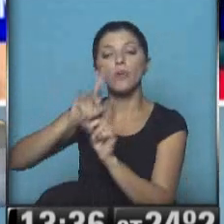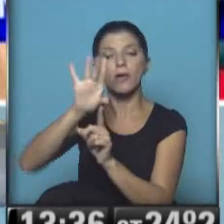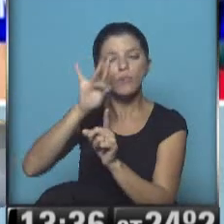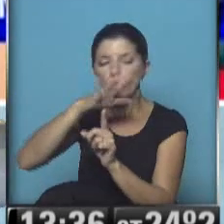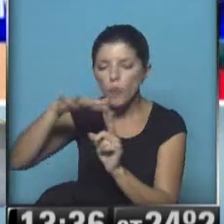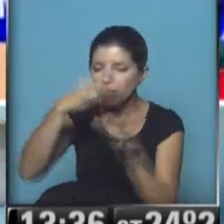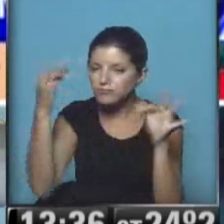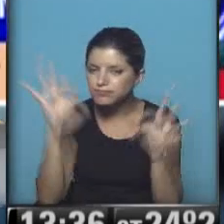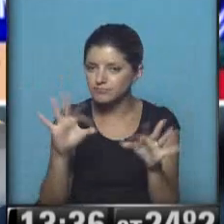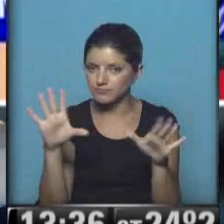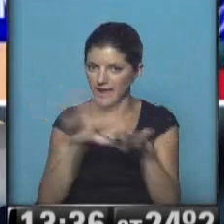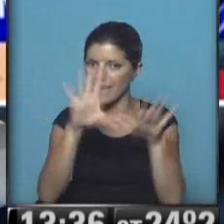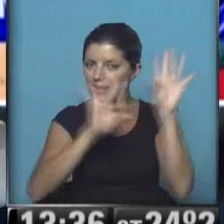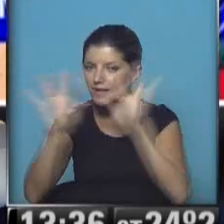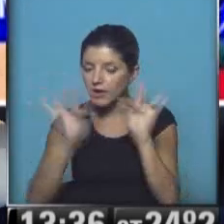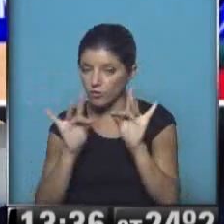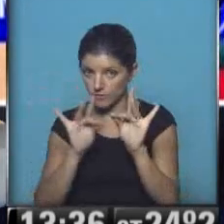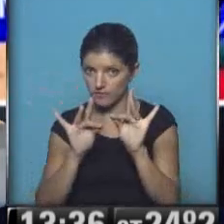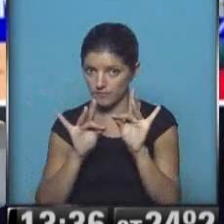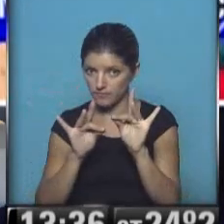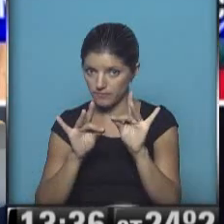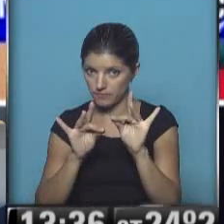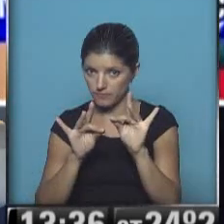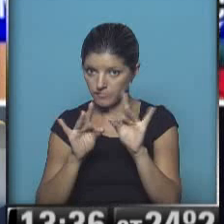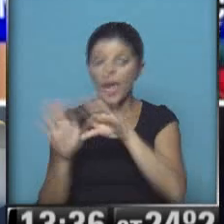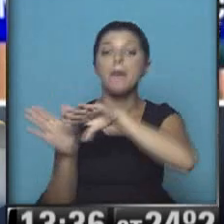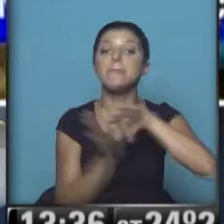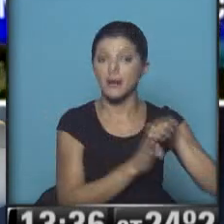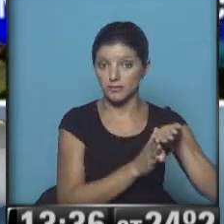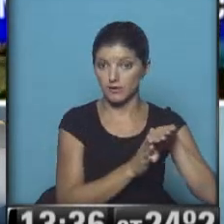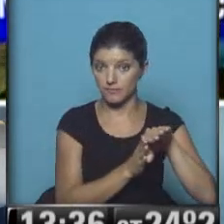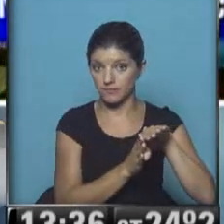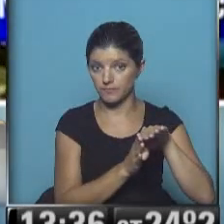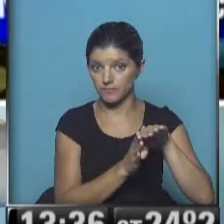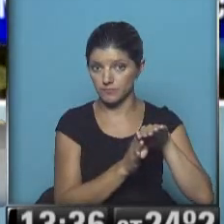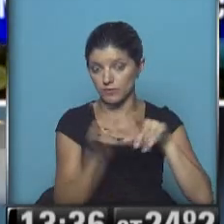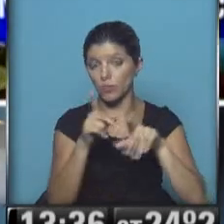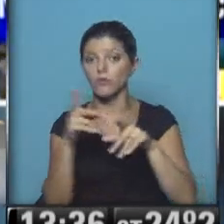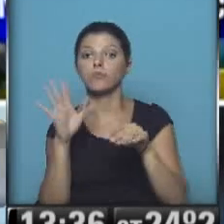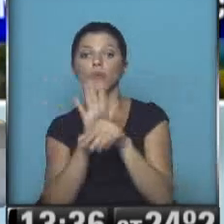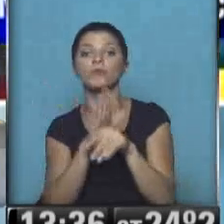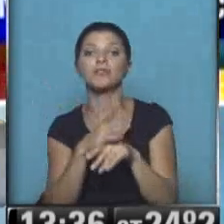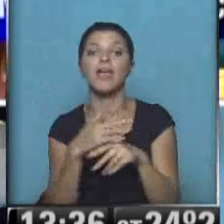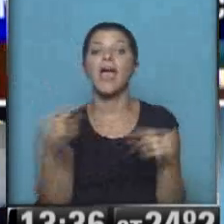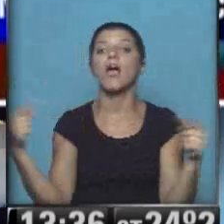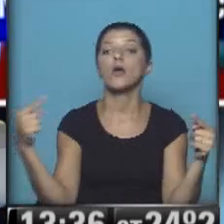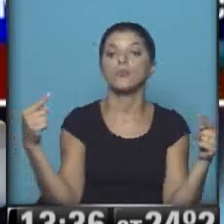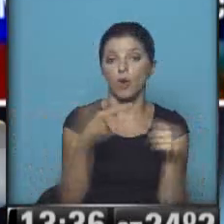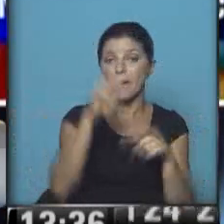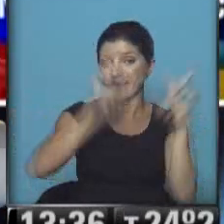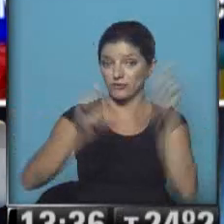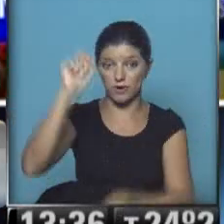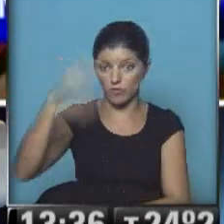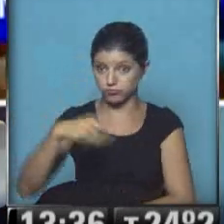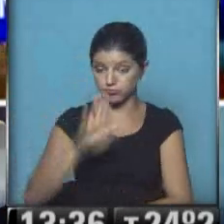blancos Eh y además de de un ataque a a inclusive a civiles que se